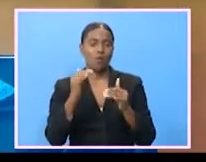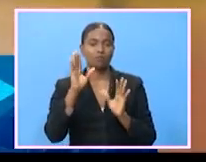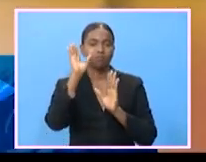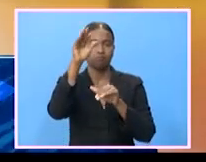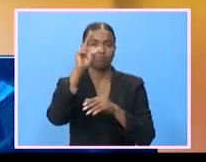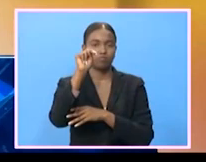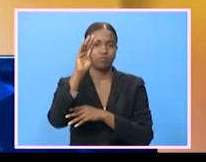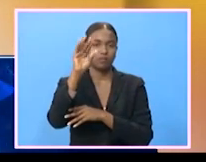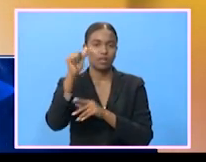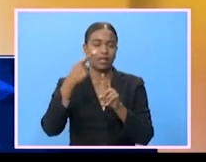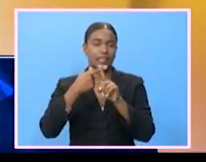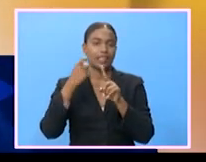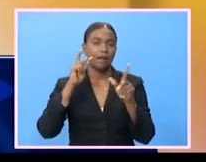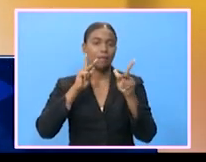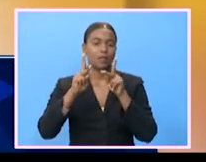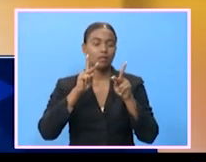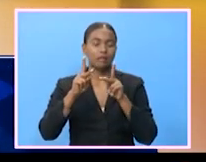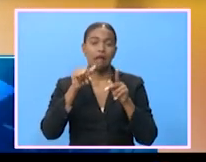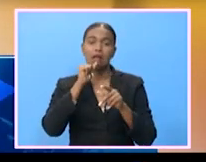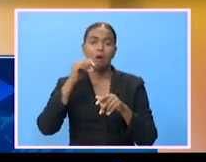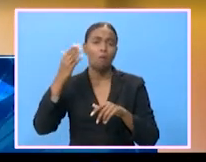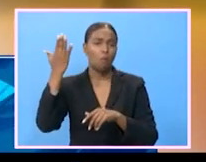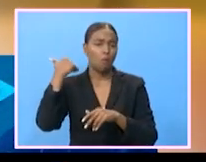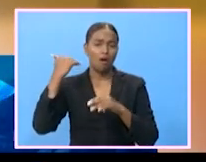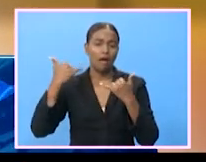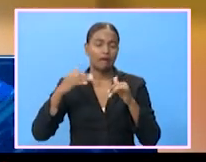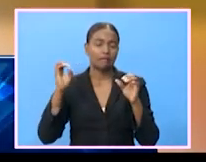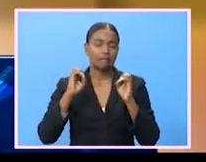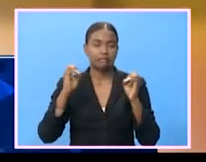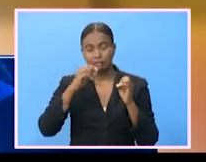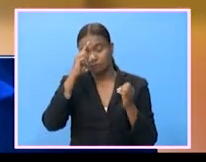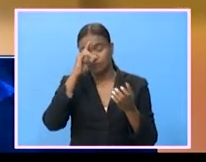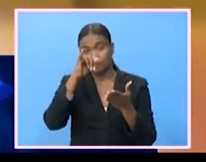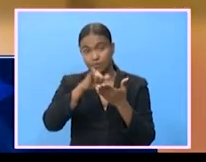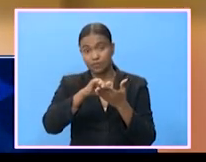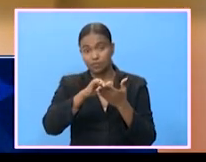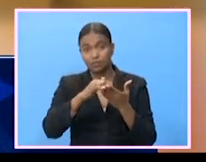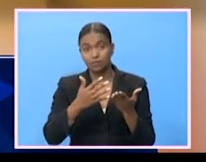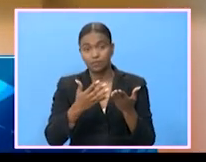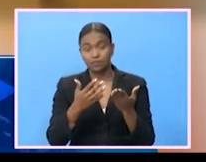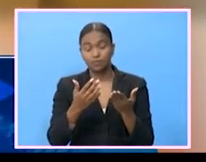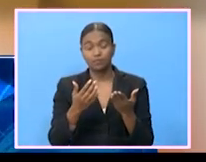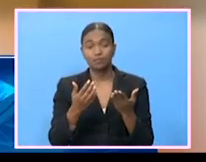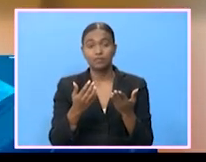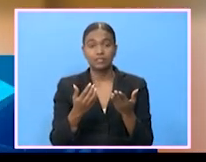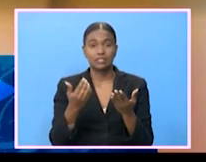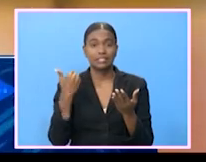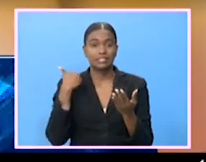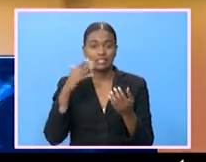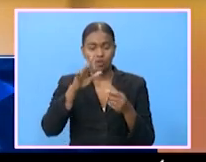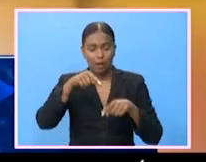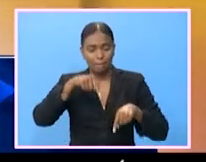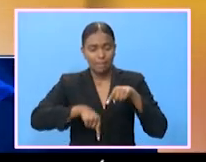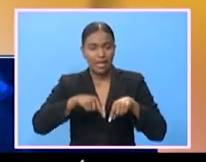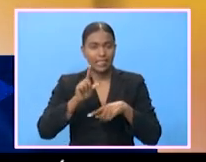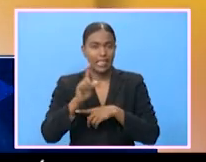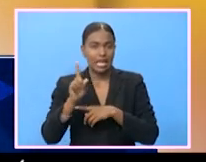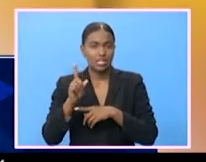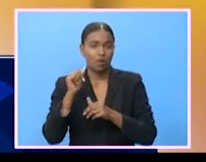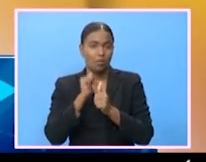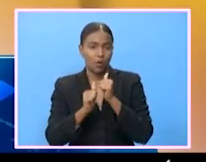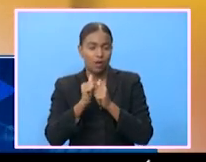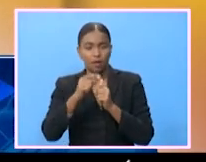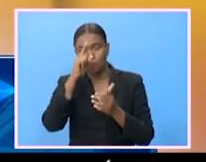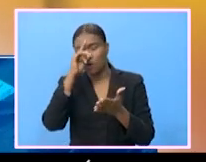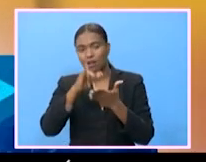NBA, nativo de Puerto Plata, quien se perdió varios partidos de esta temporada regular de la NBA por una lesión en su pie derecho, y entiendo que por